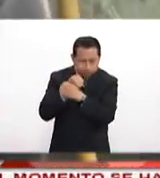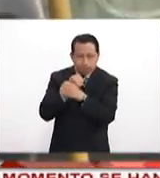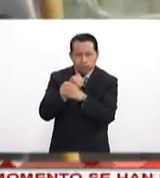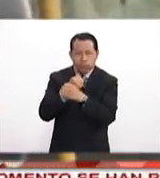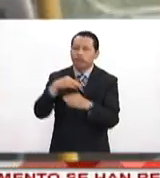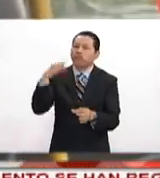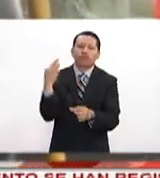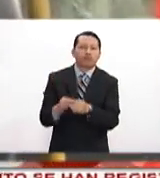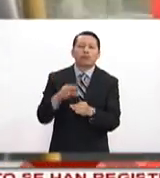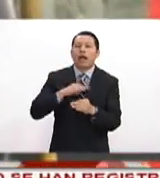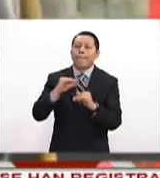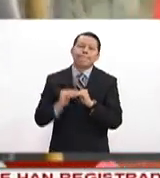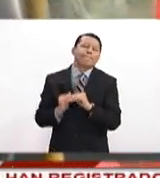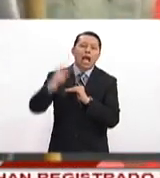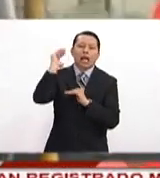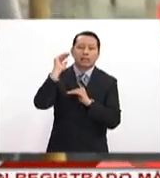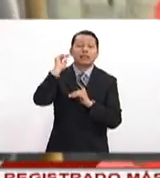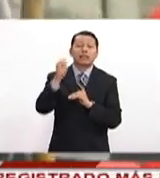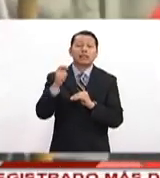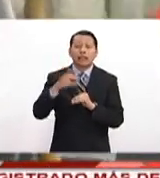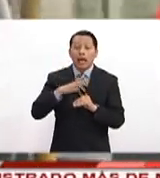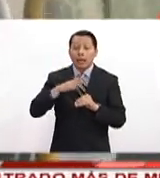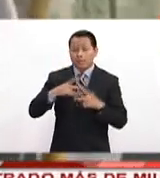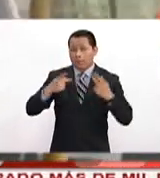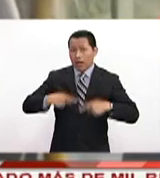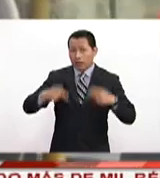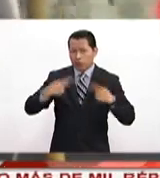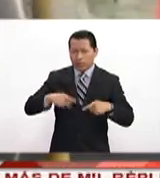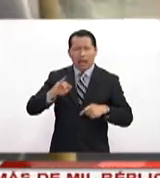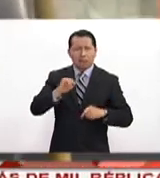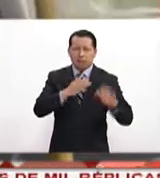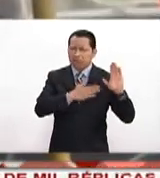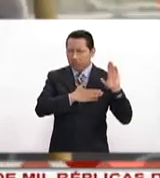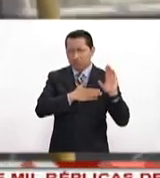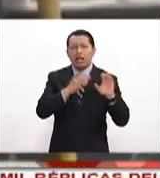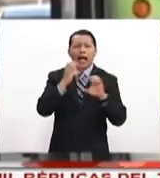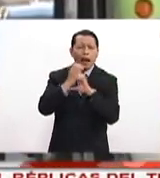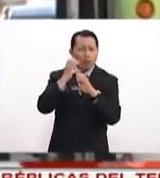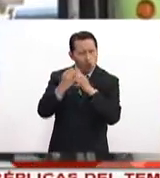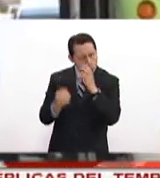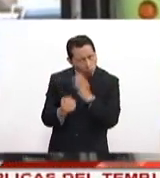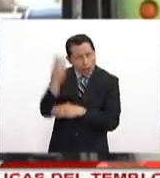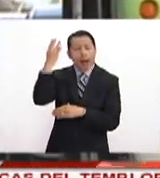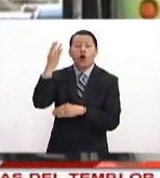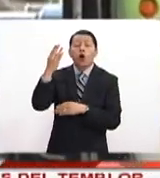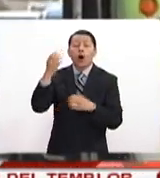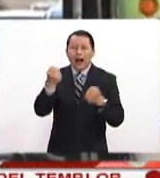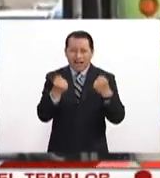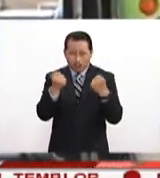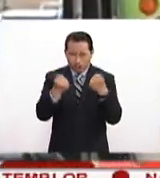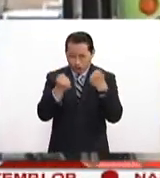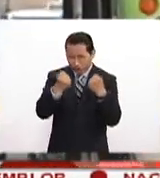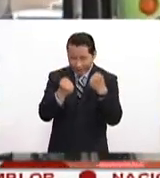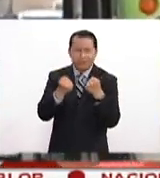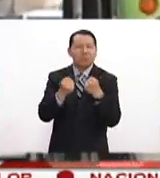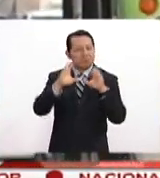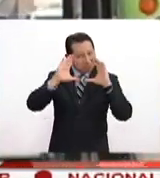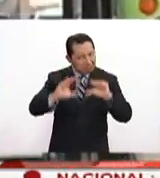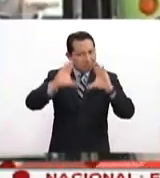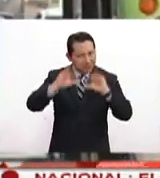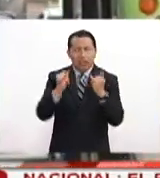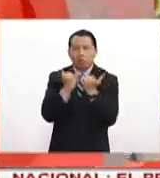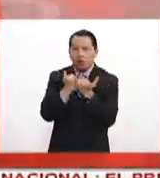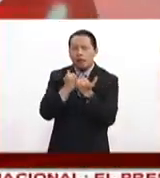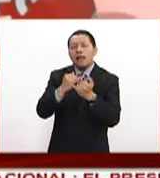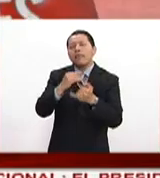normatividad. Los transportistas se comprometieron a renovar unidades, capacitar operadores e instalar medidas de